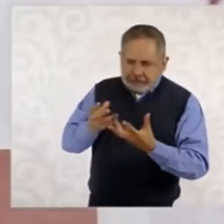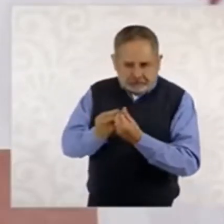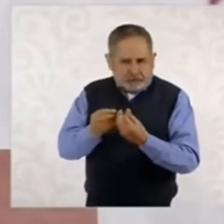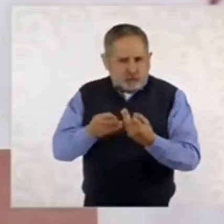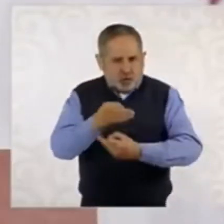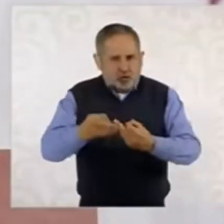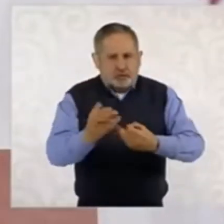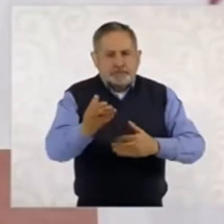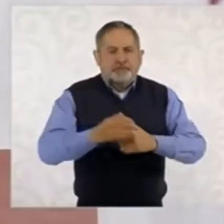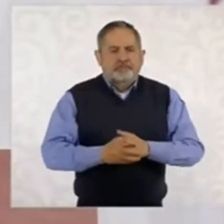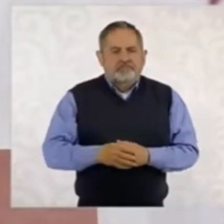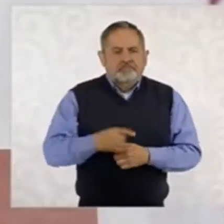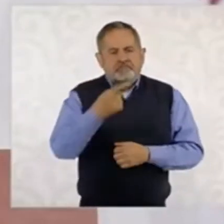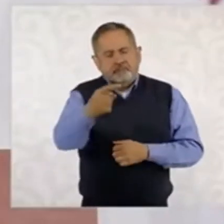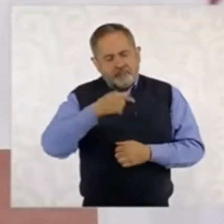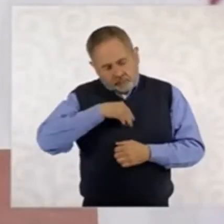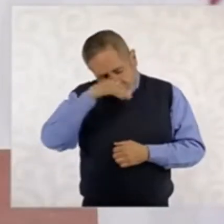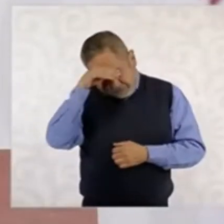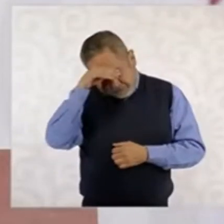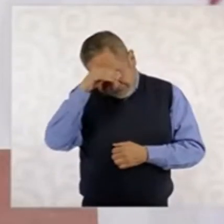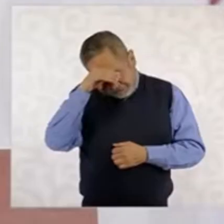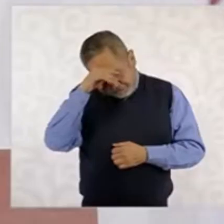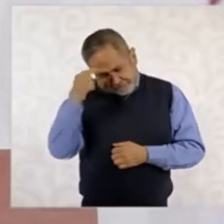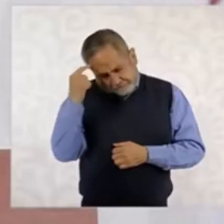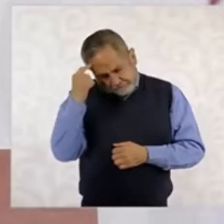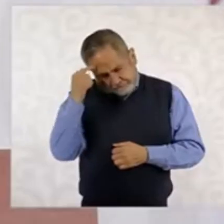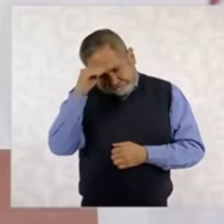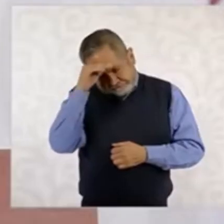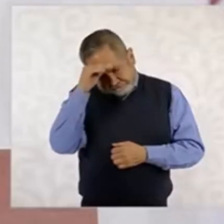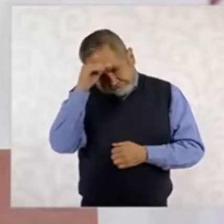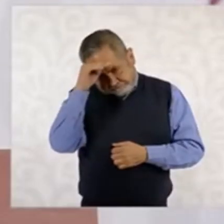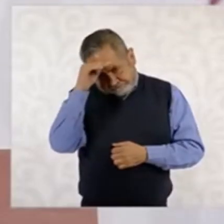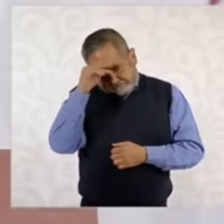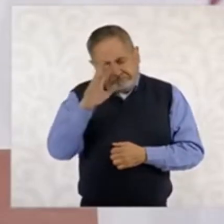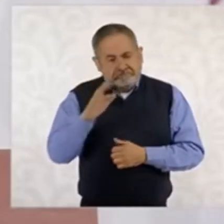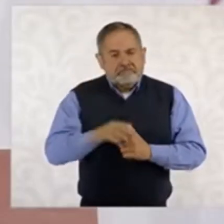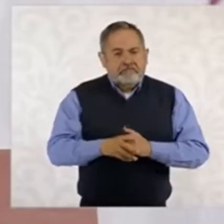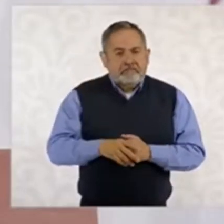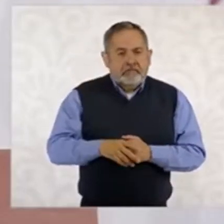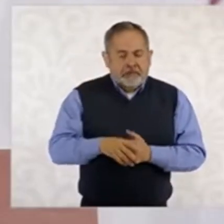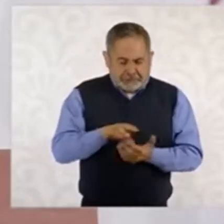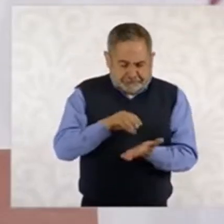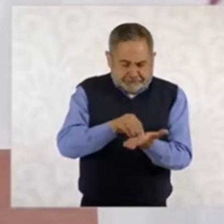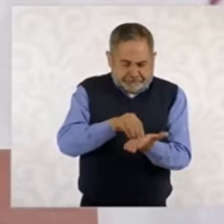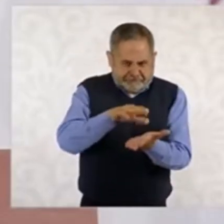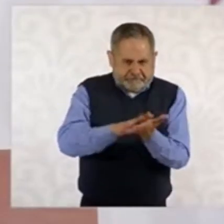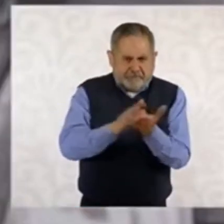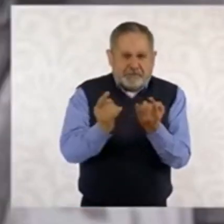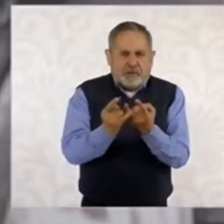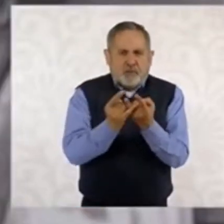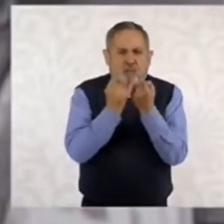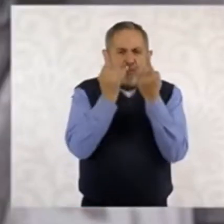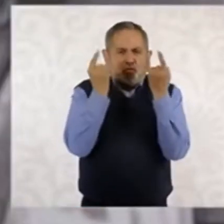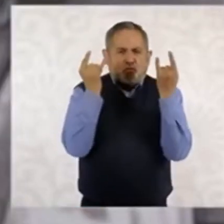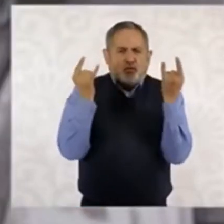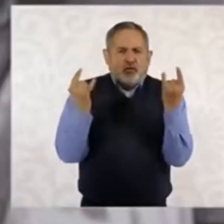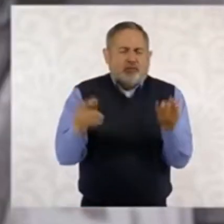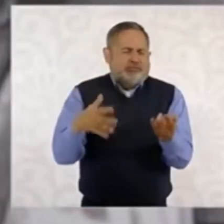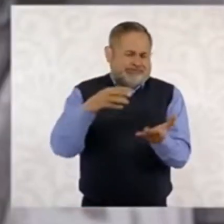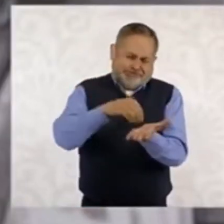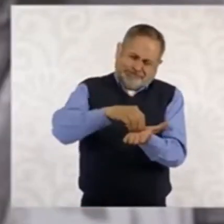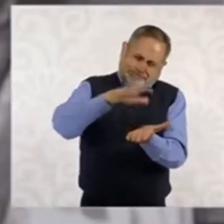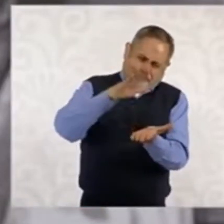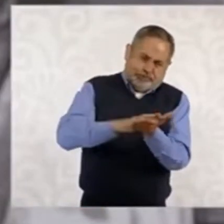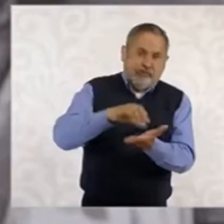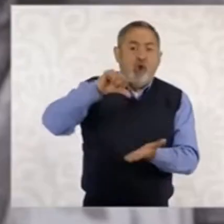compartirles algunas reflexiones. Hay acontecimientos que se inscriben en la historia de los pueblos. El